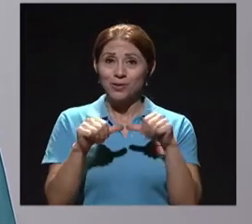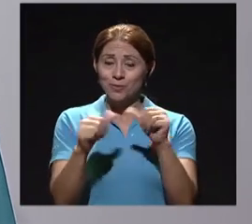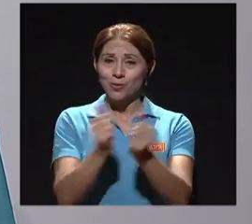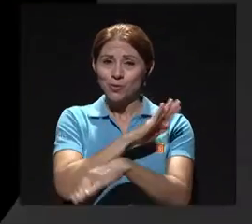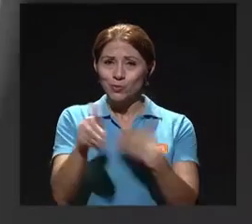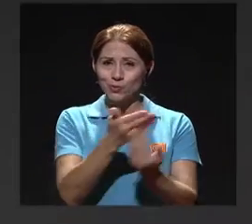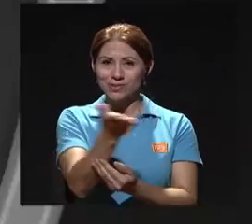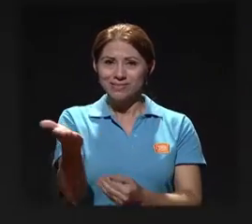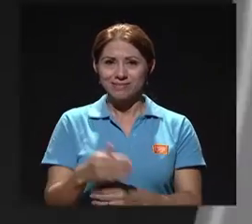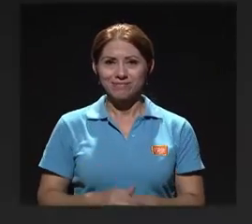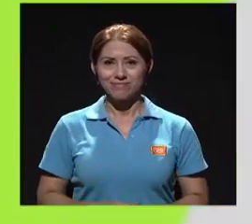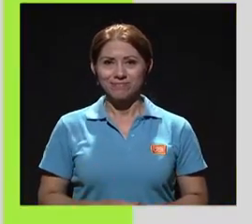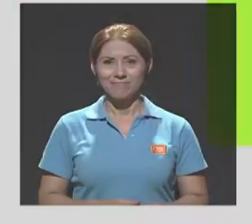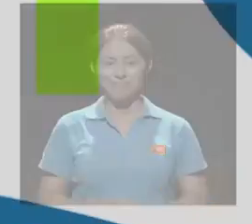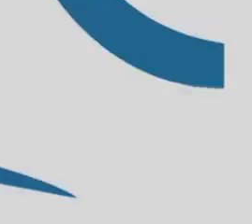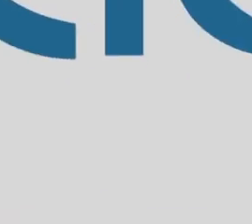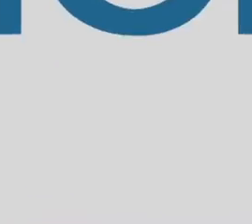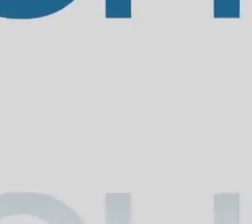todos ustedes